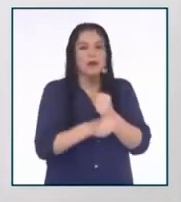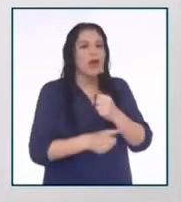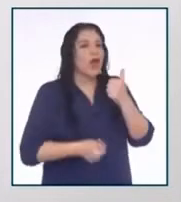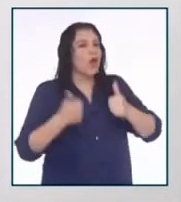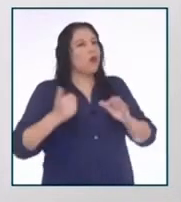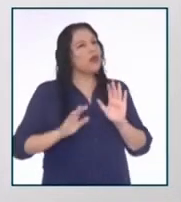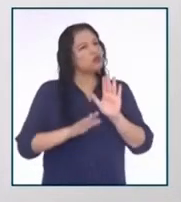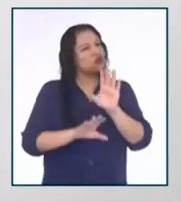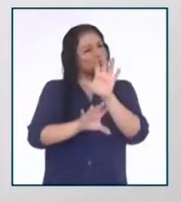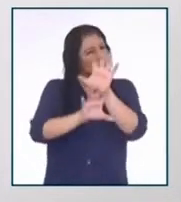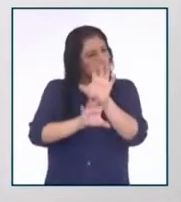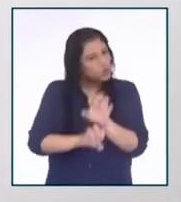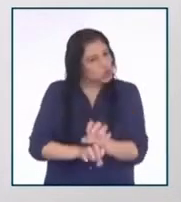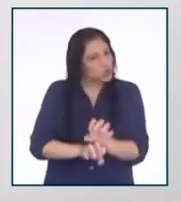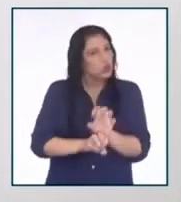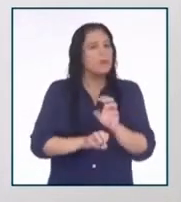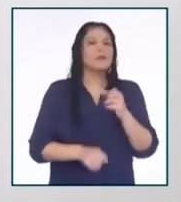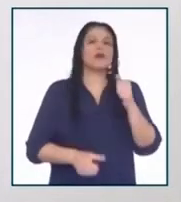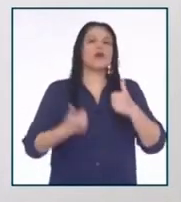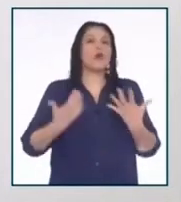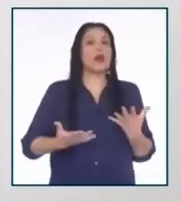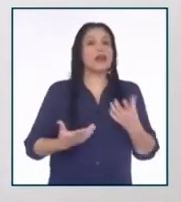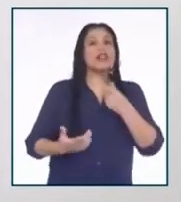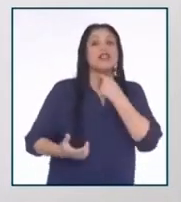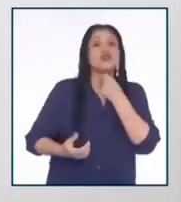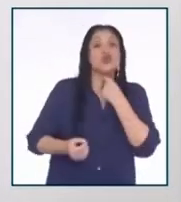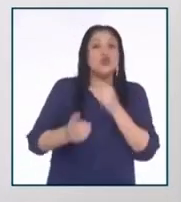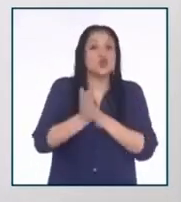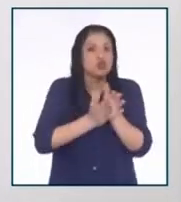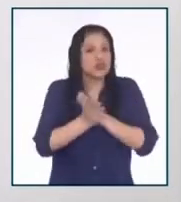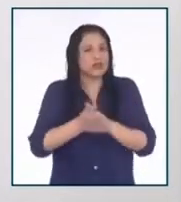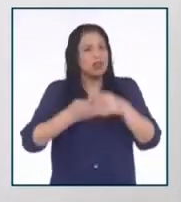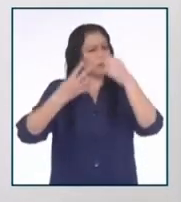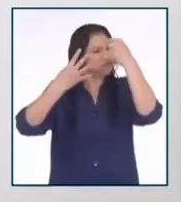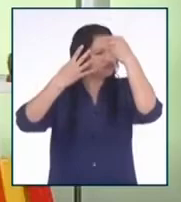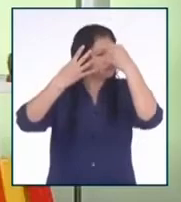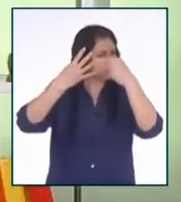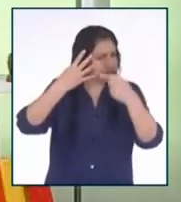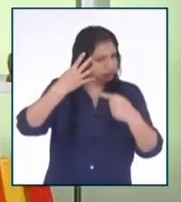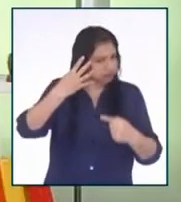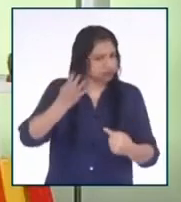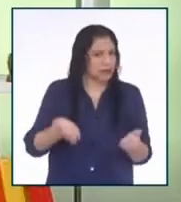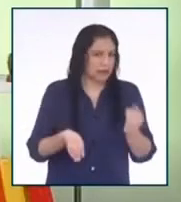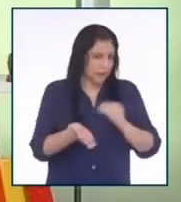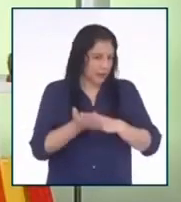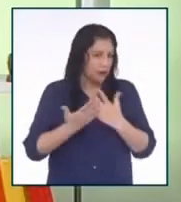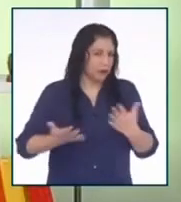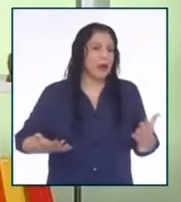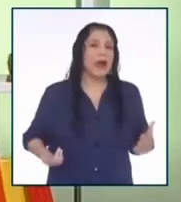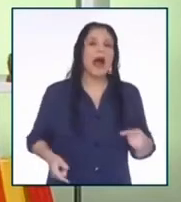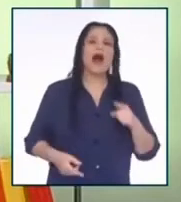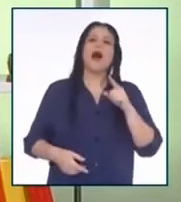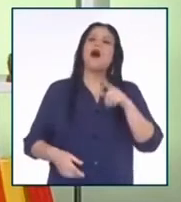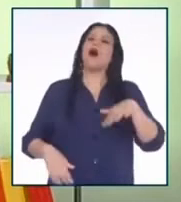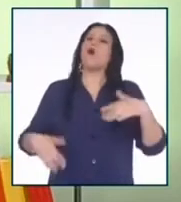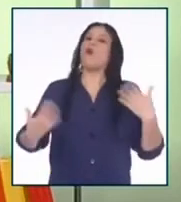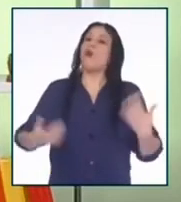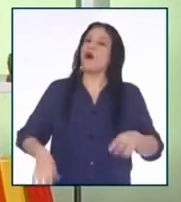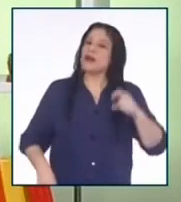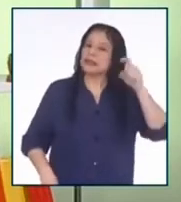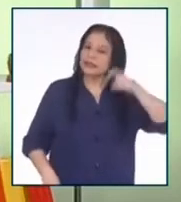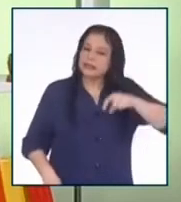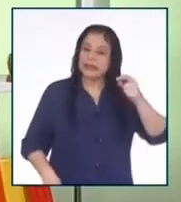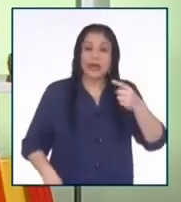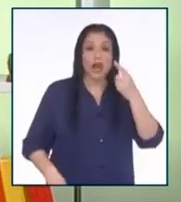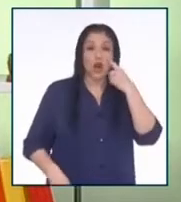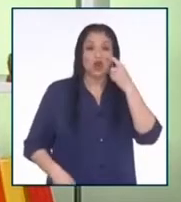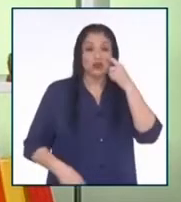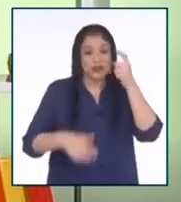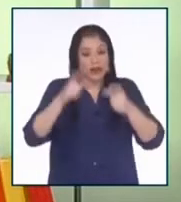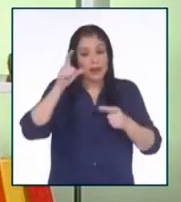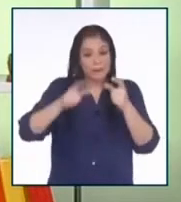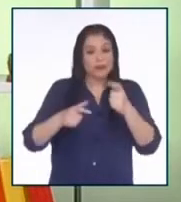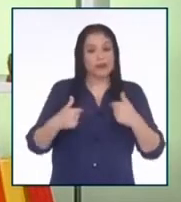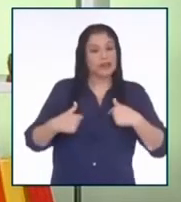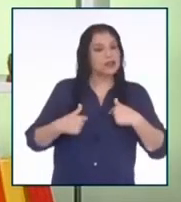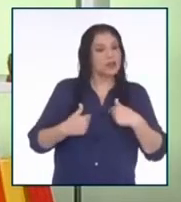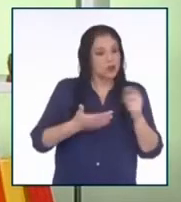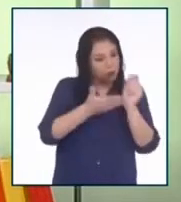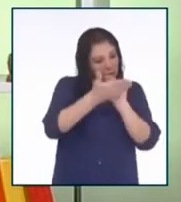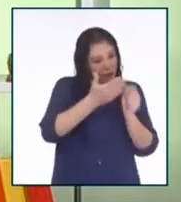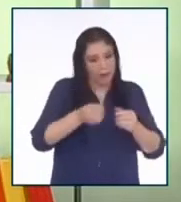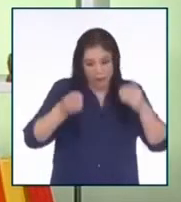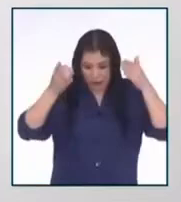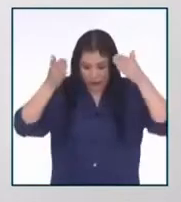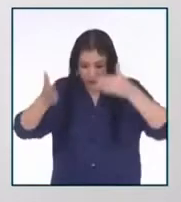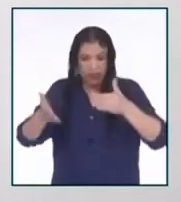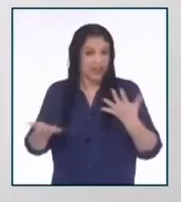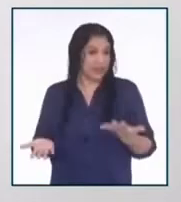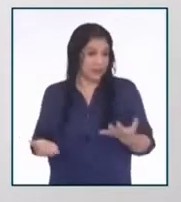sus costumbres, qué aficiones tienen, entre otras. Entonces es muy necesario conocer al público a quien se dirige el texto